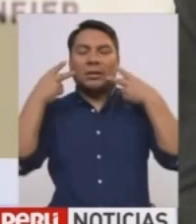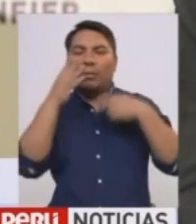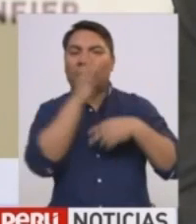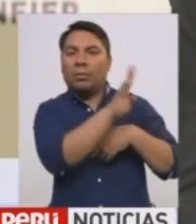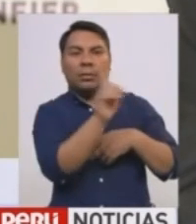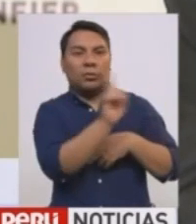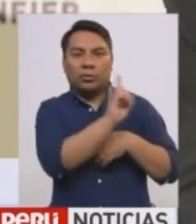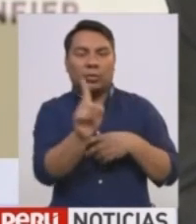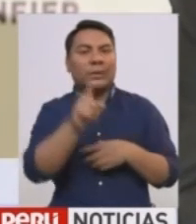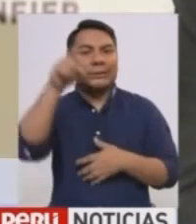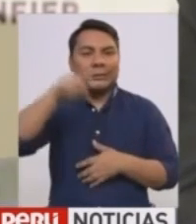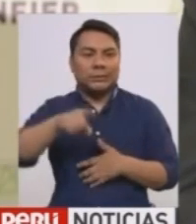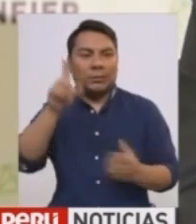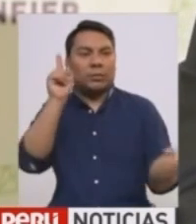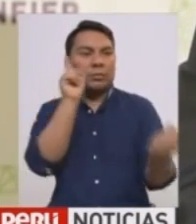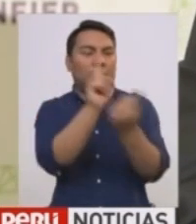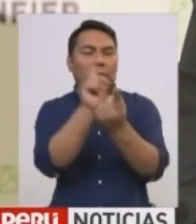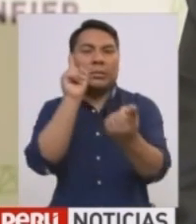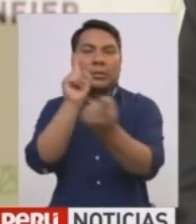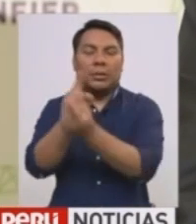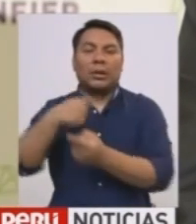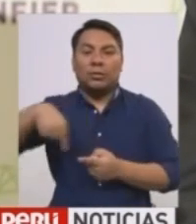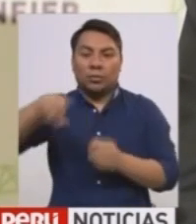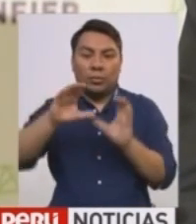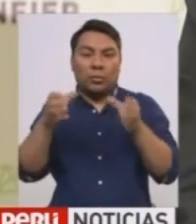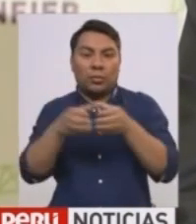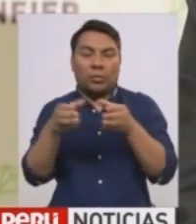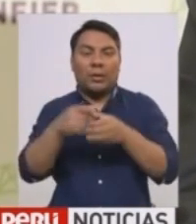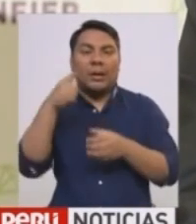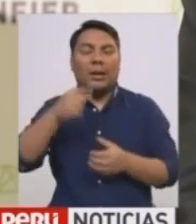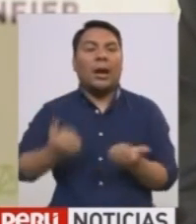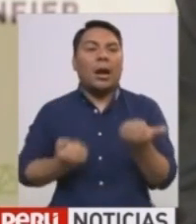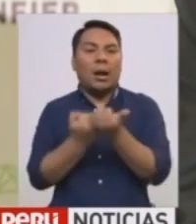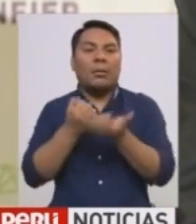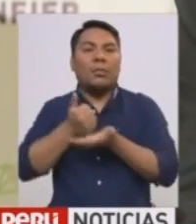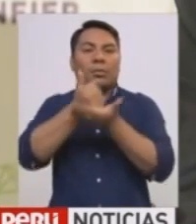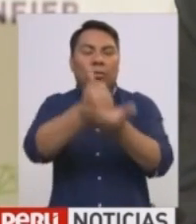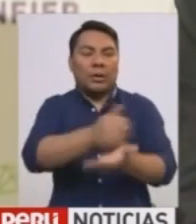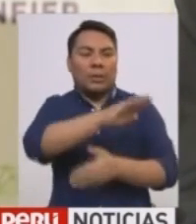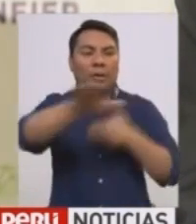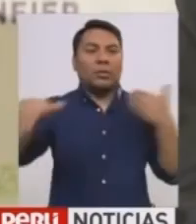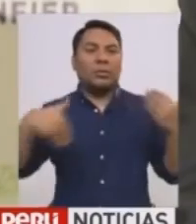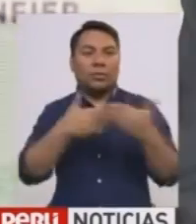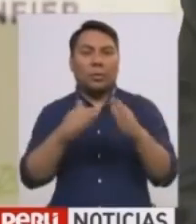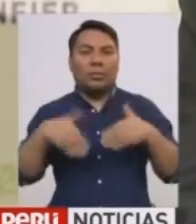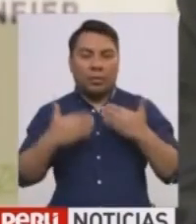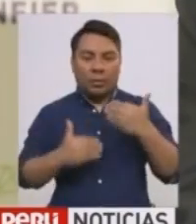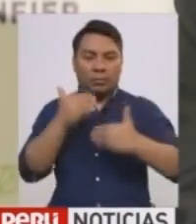nosotros queremos contribuir a que el Perú sea mucho más integrado.